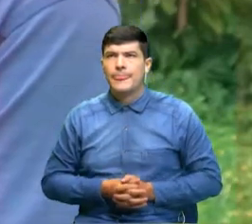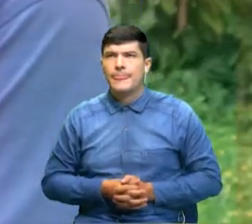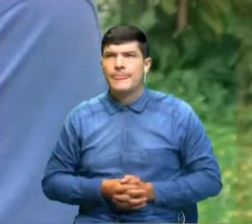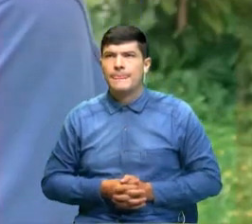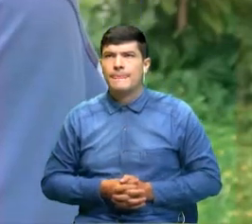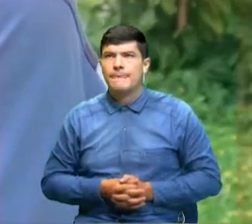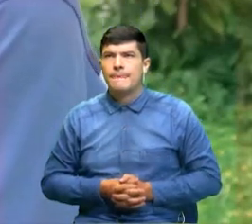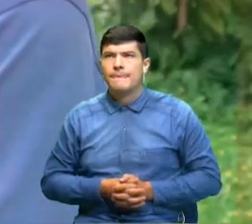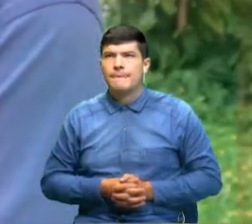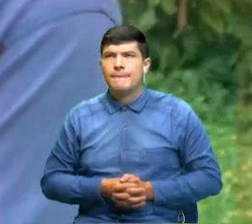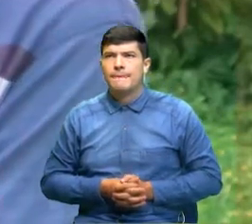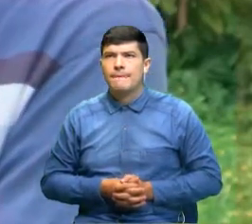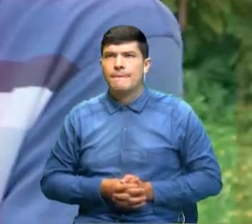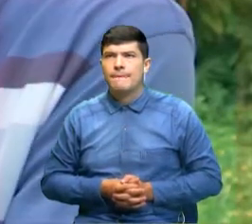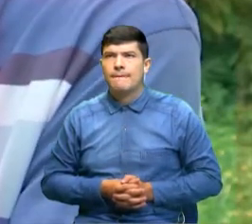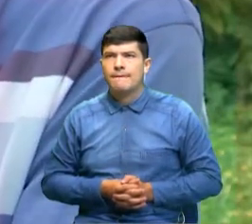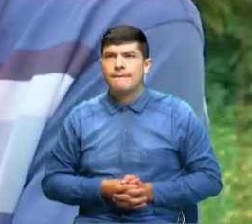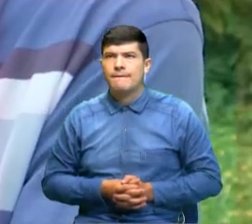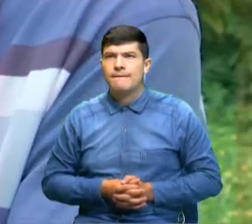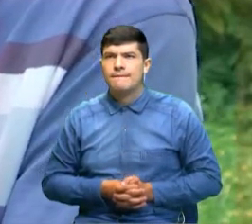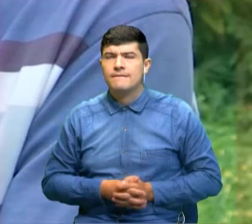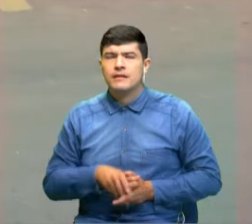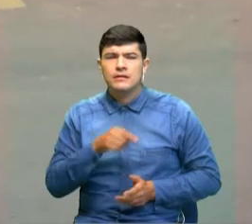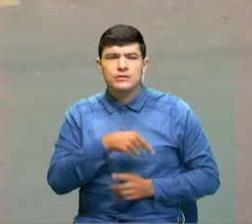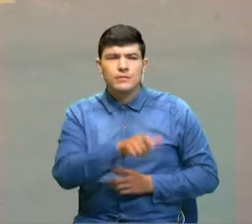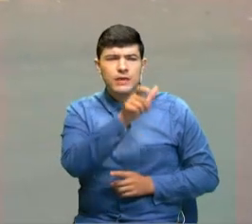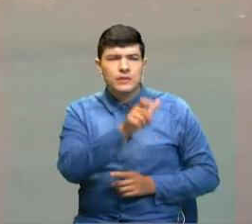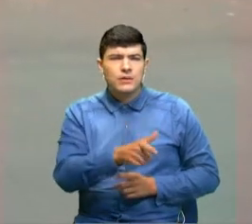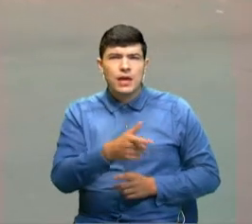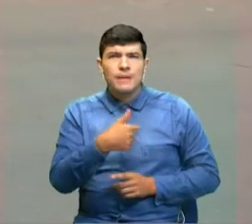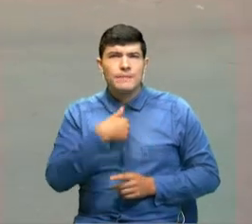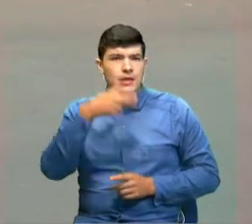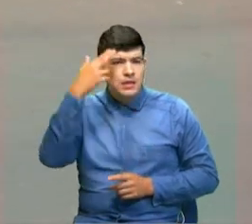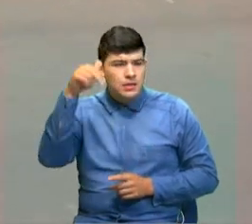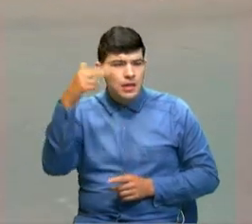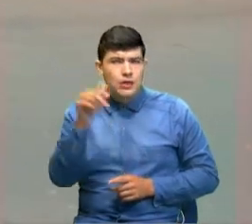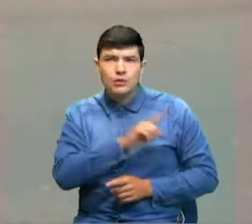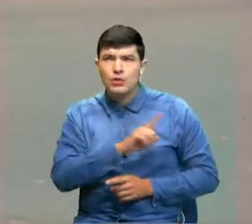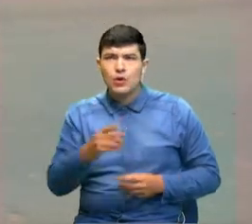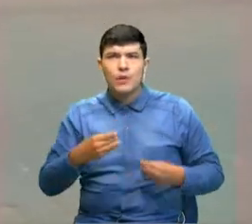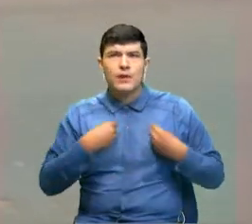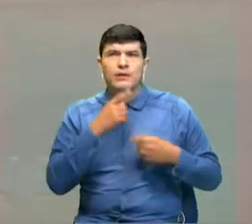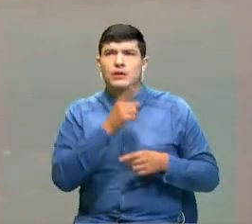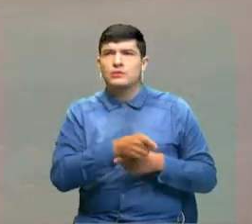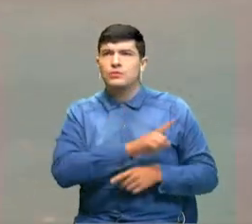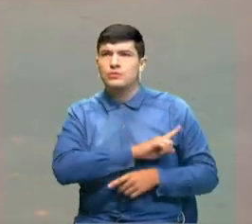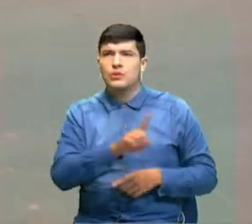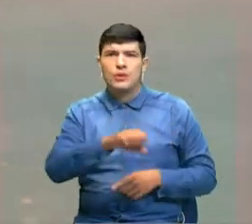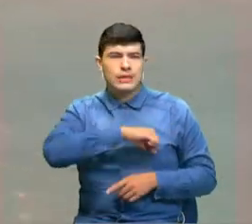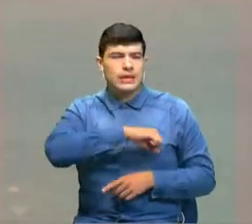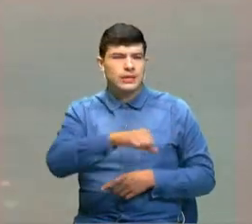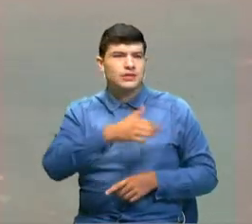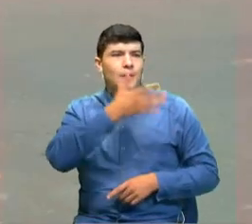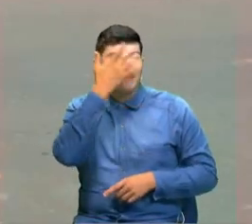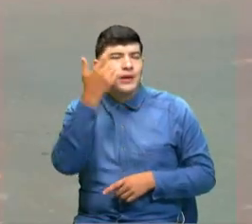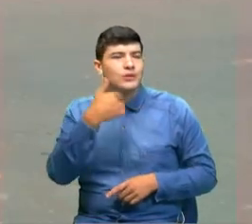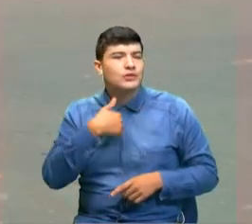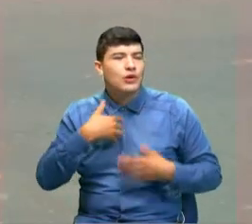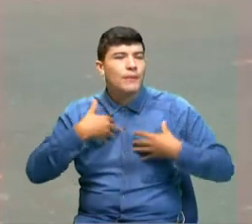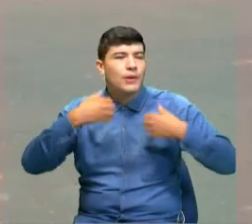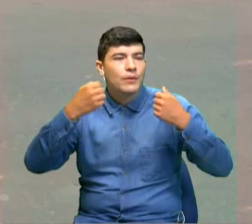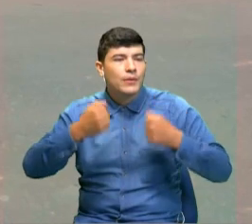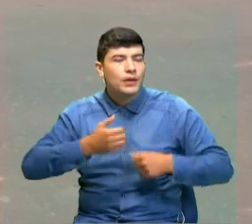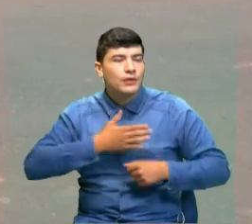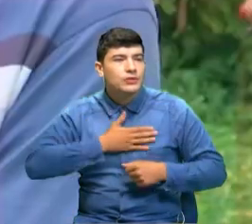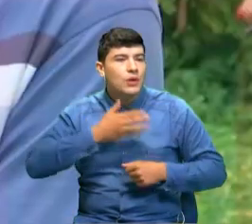aquí niegan los derechos que porque él no vive acá, ¿sí? Que por qué no vive acá, que no tiene derecho a parquear aquí el parque. Le dije yo, pero es que yo soy el